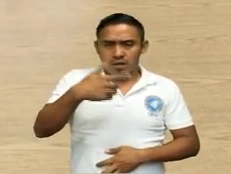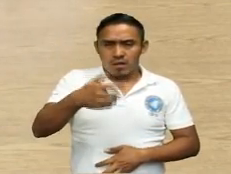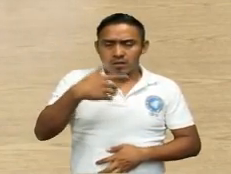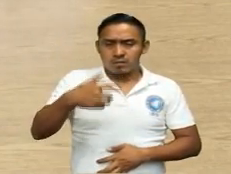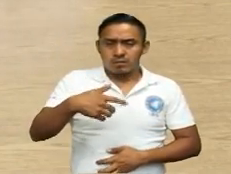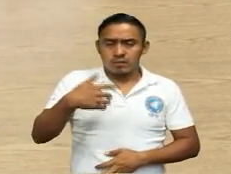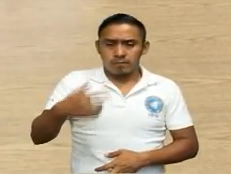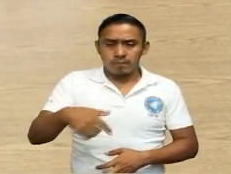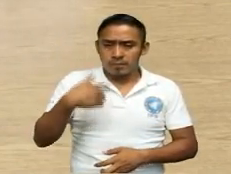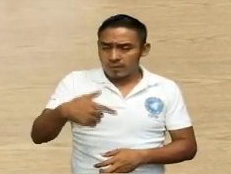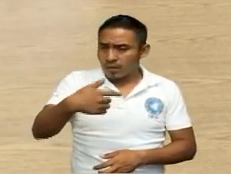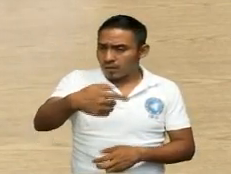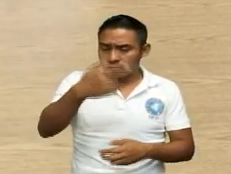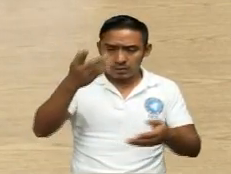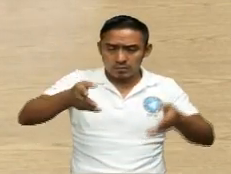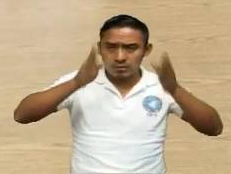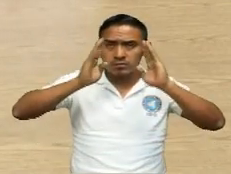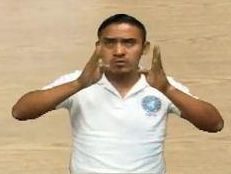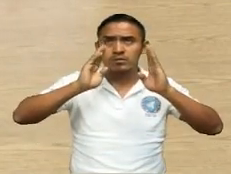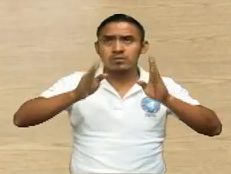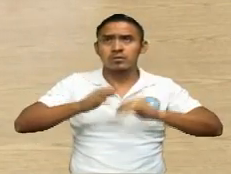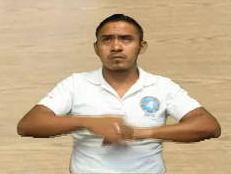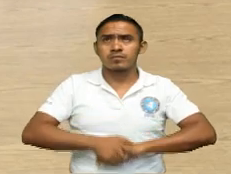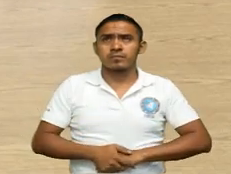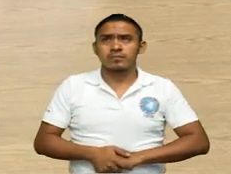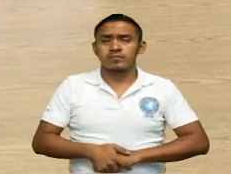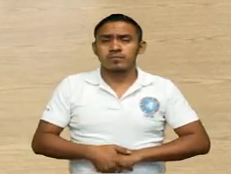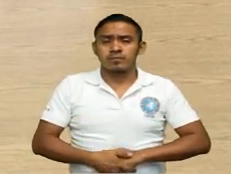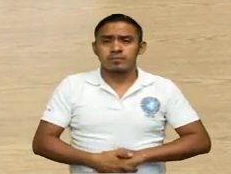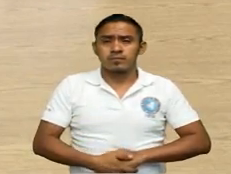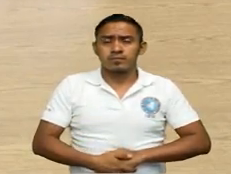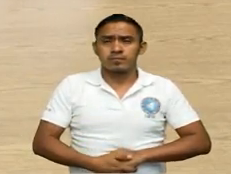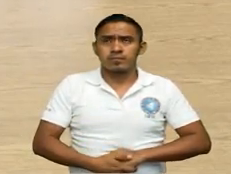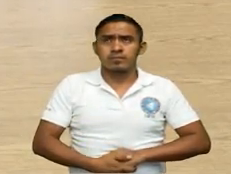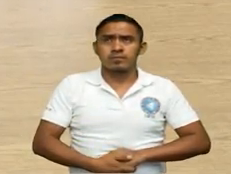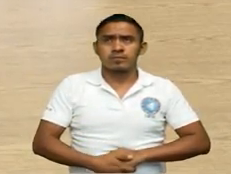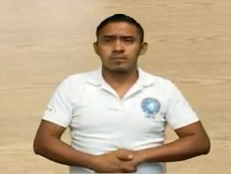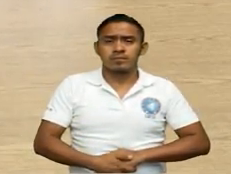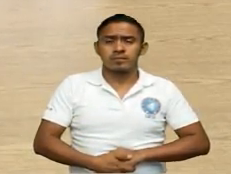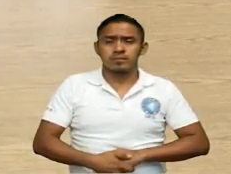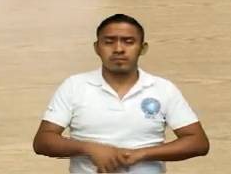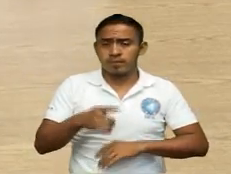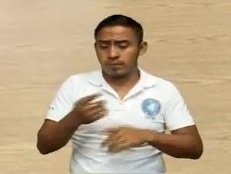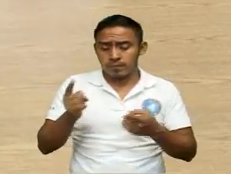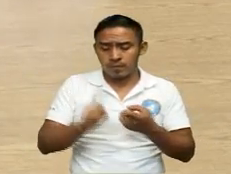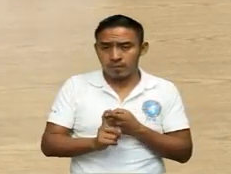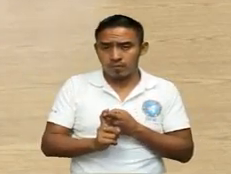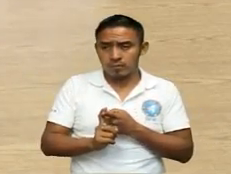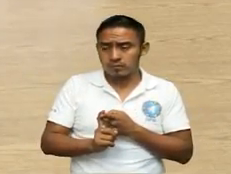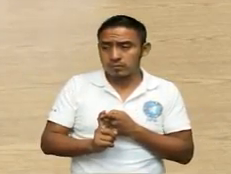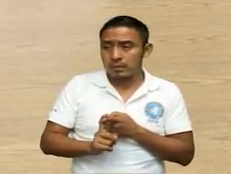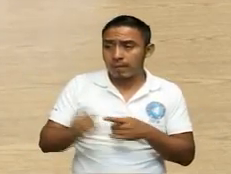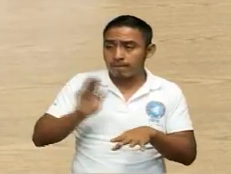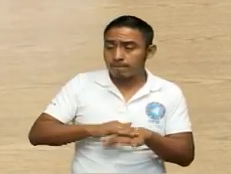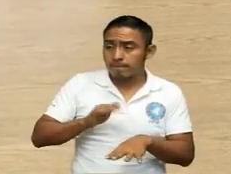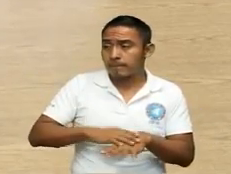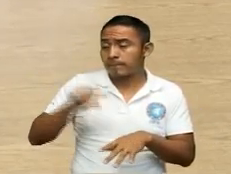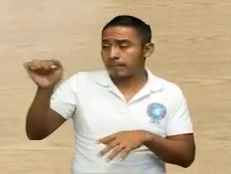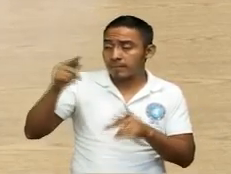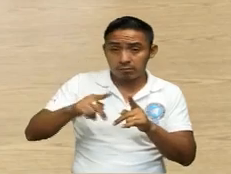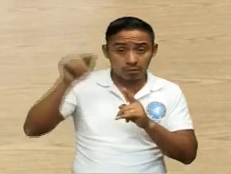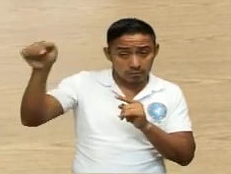No paramos nunca de atender a los pacientes. Hay dos modalidades de atención acá. Uno, ya sea por demanda espontánea, es decir, que el